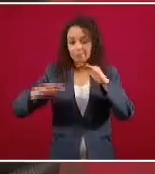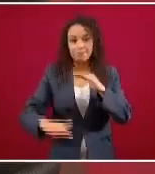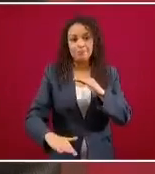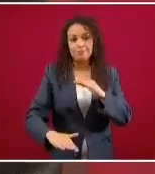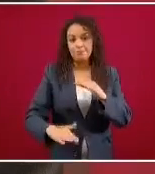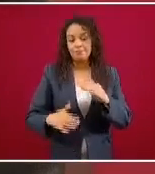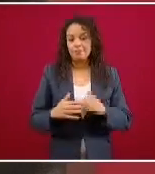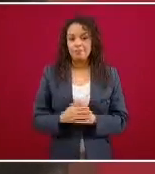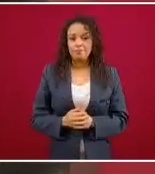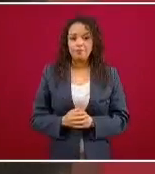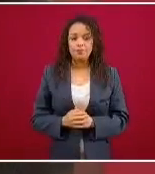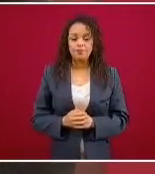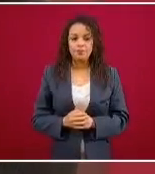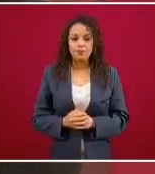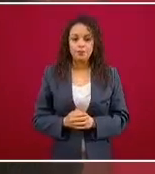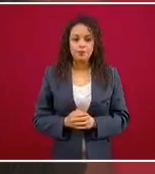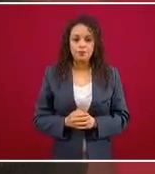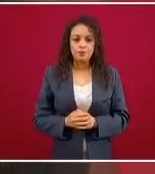pero